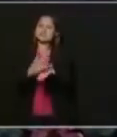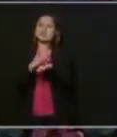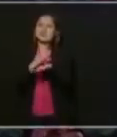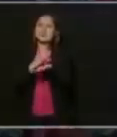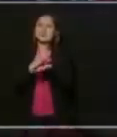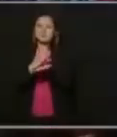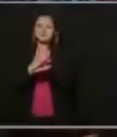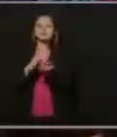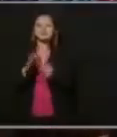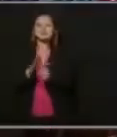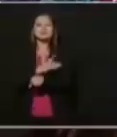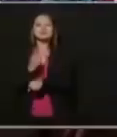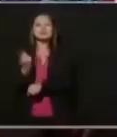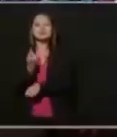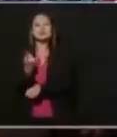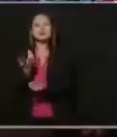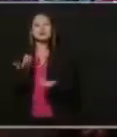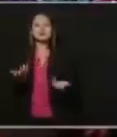porque